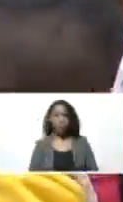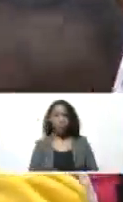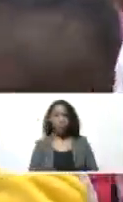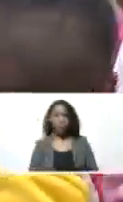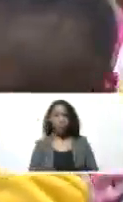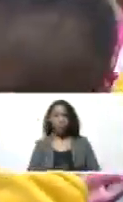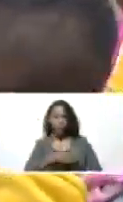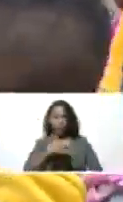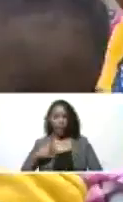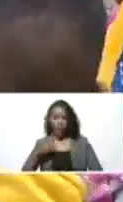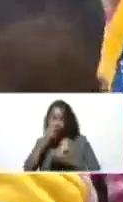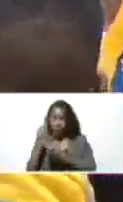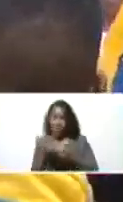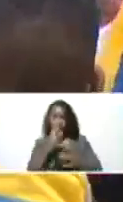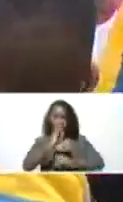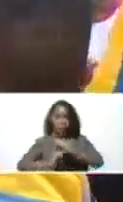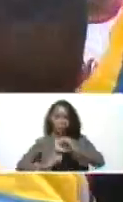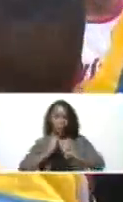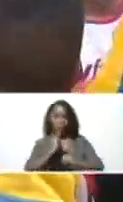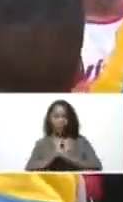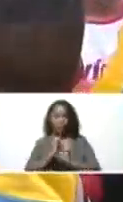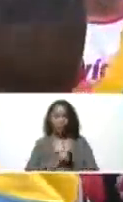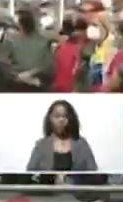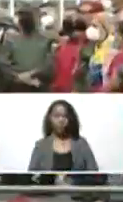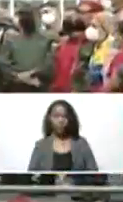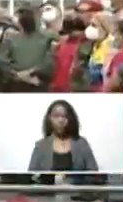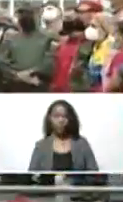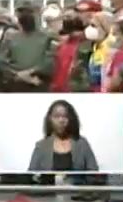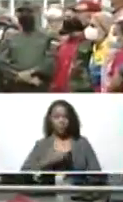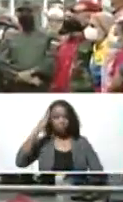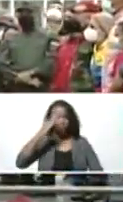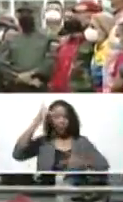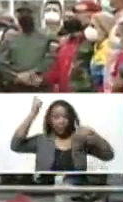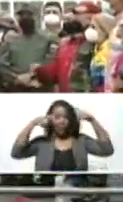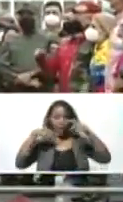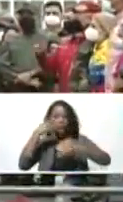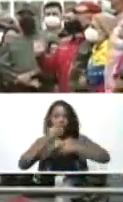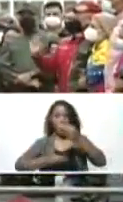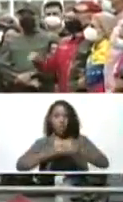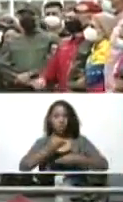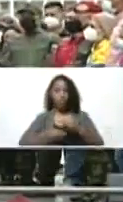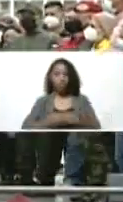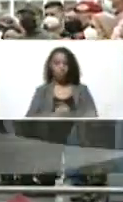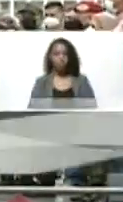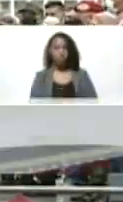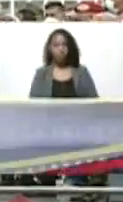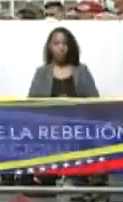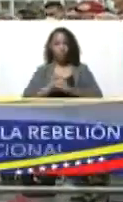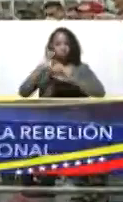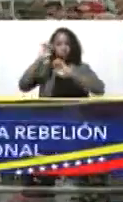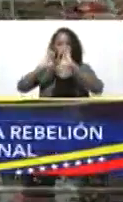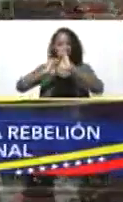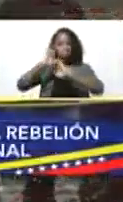Queridos invitados internacionales, que el comandante Chávez hizo una